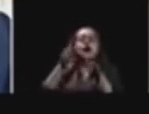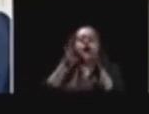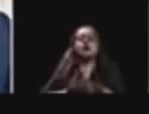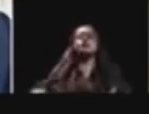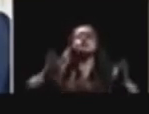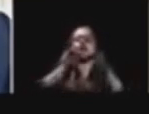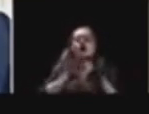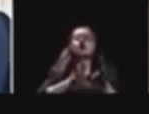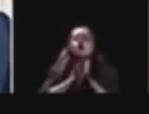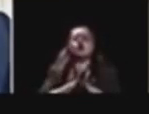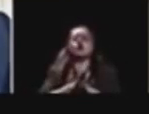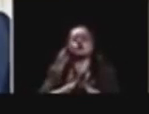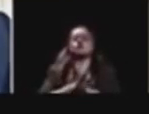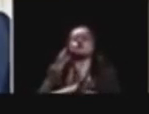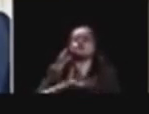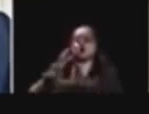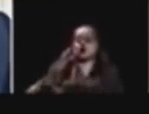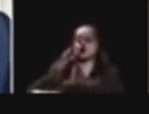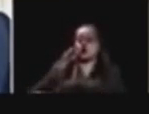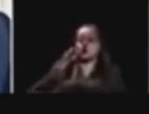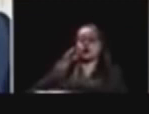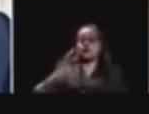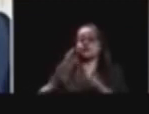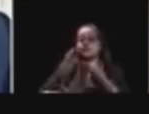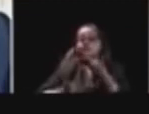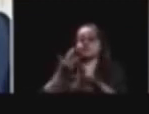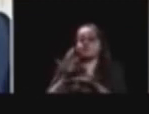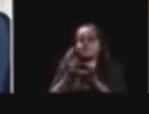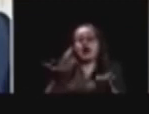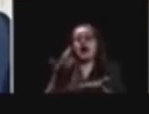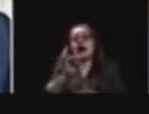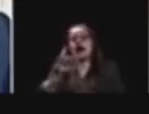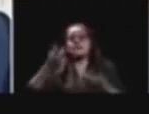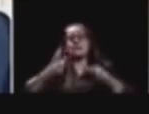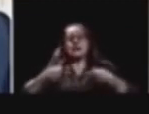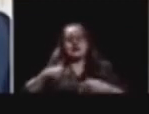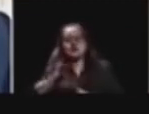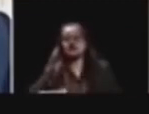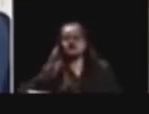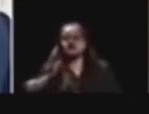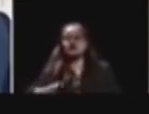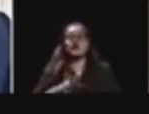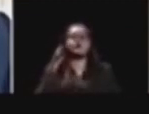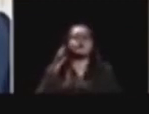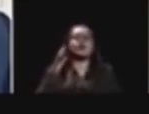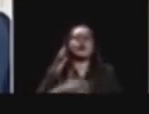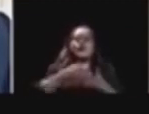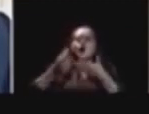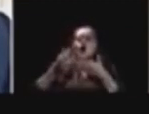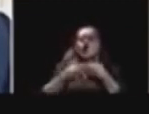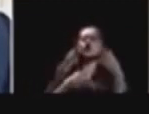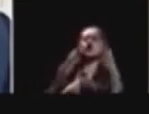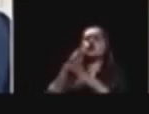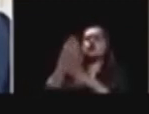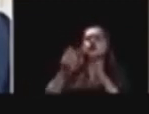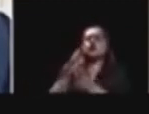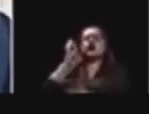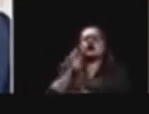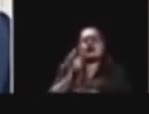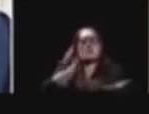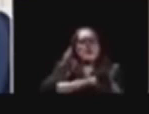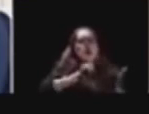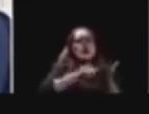central el gobierno al servicio de los ciudadanos. La innovación se basa en el reconocimiento de nuestra